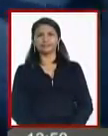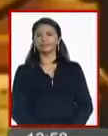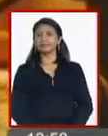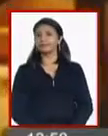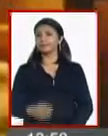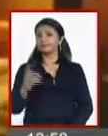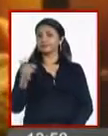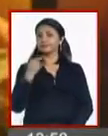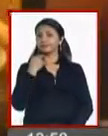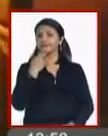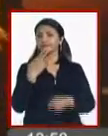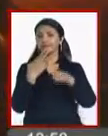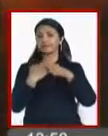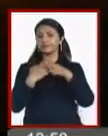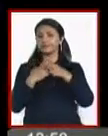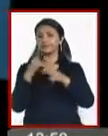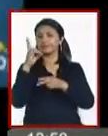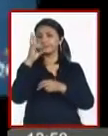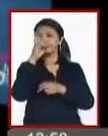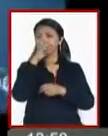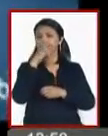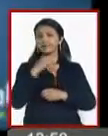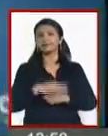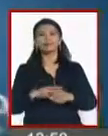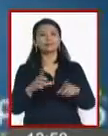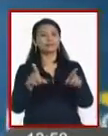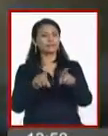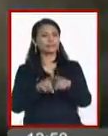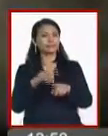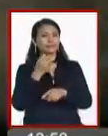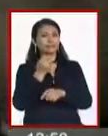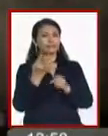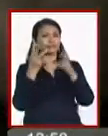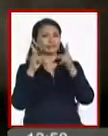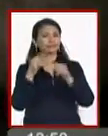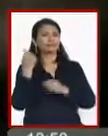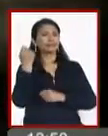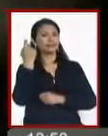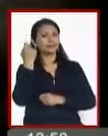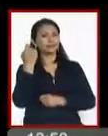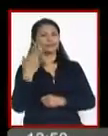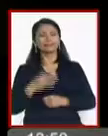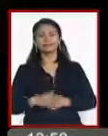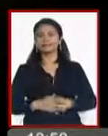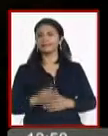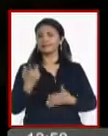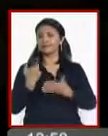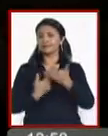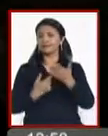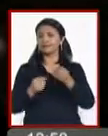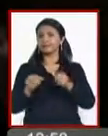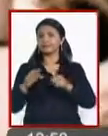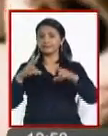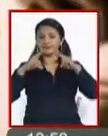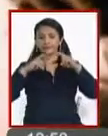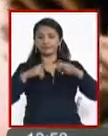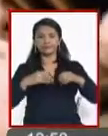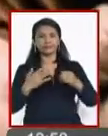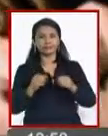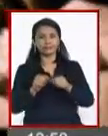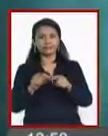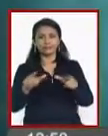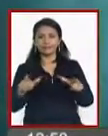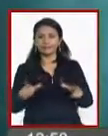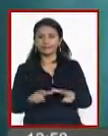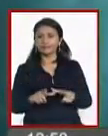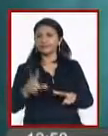Su nombre científico le parecerá muy raro. Inclusive para muchos entendidos en la materia, el campo de la investigación en este